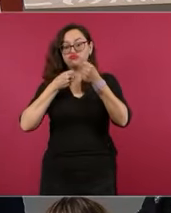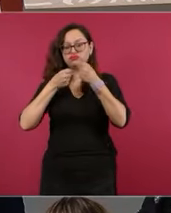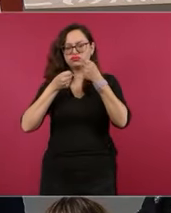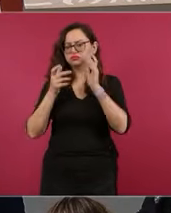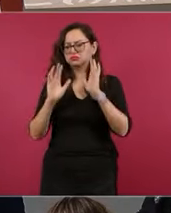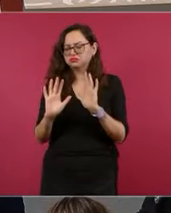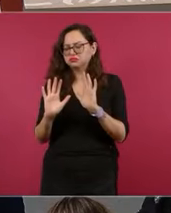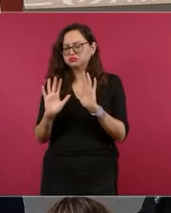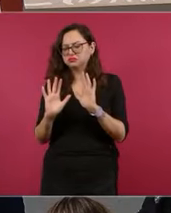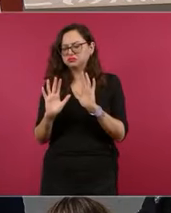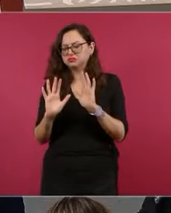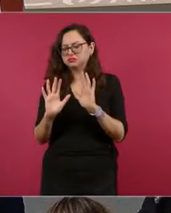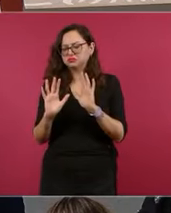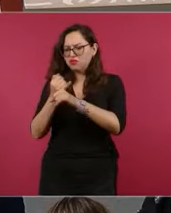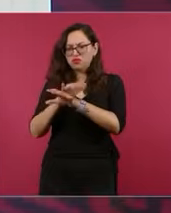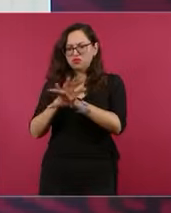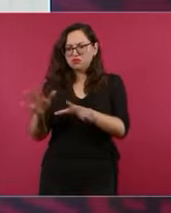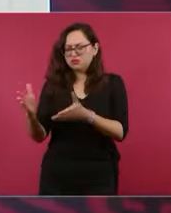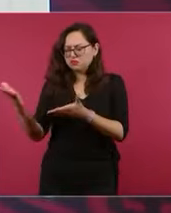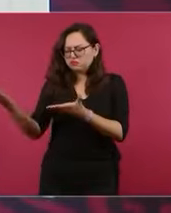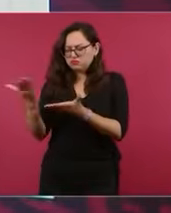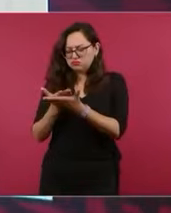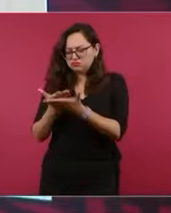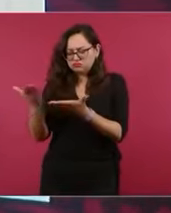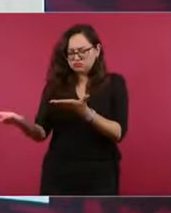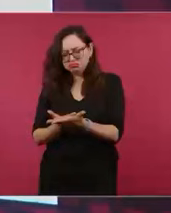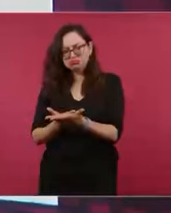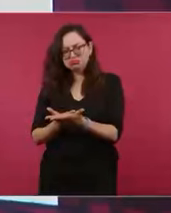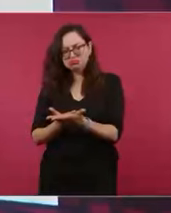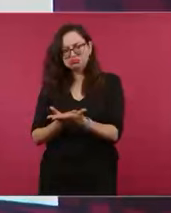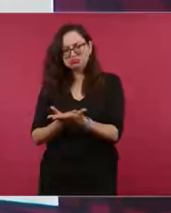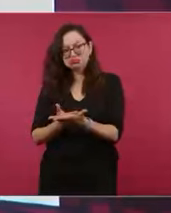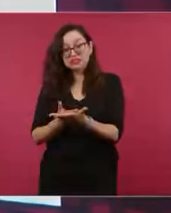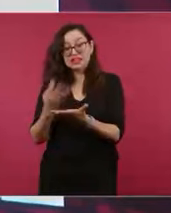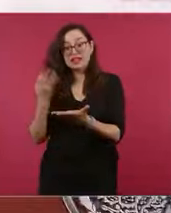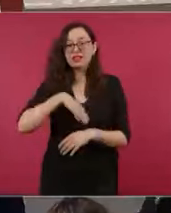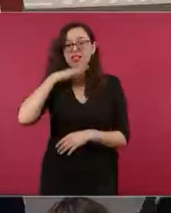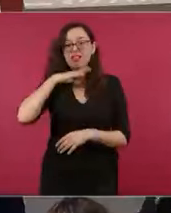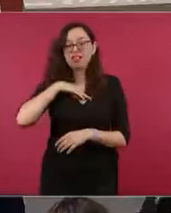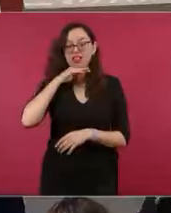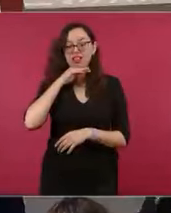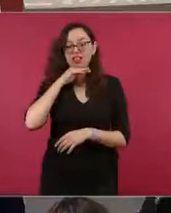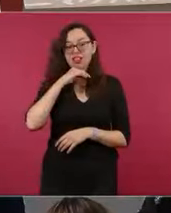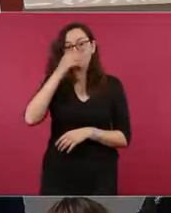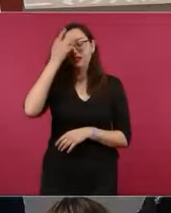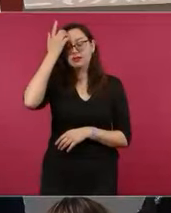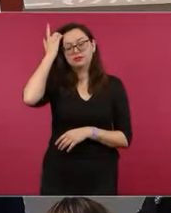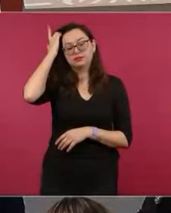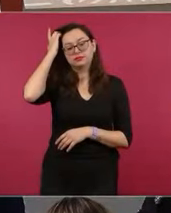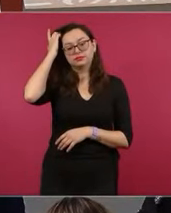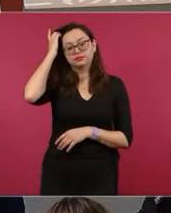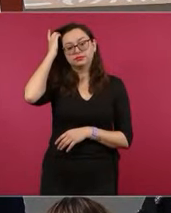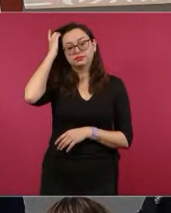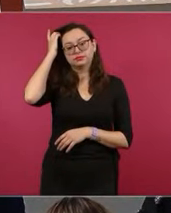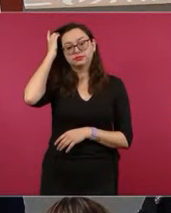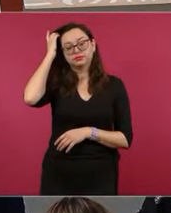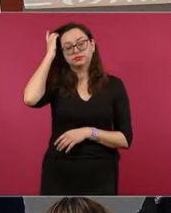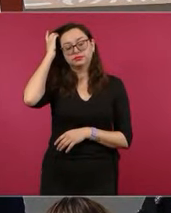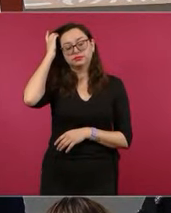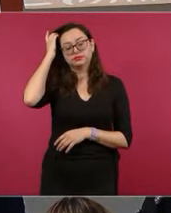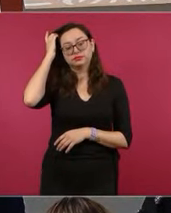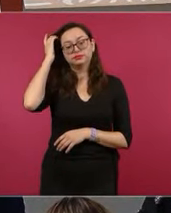llegan pruebas que son falsas y no se verifica. Y si son